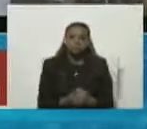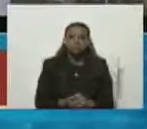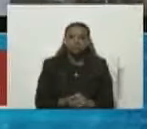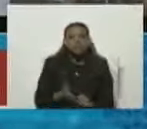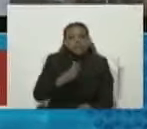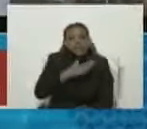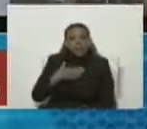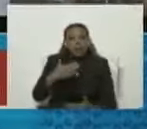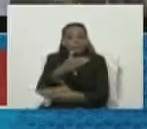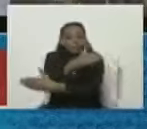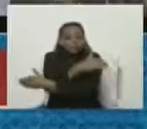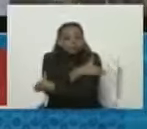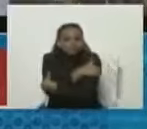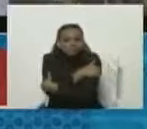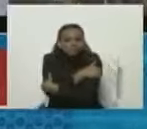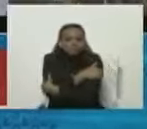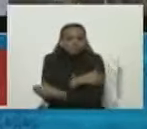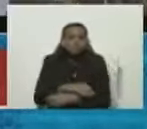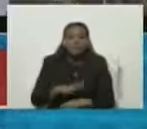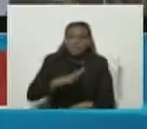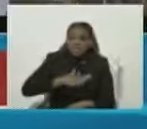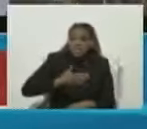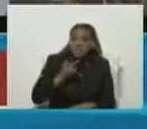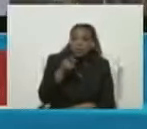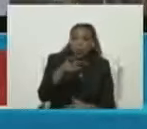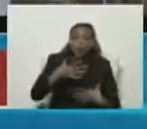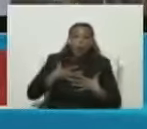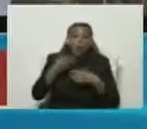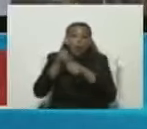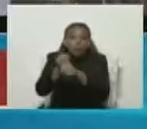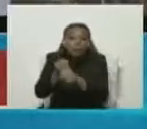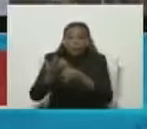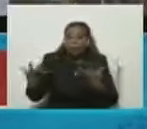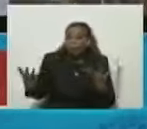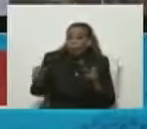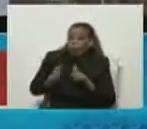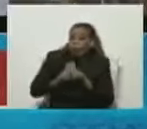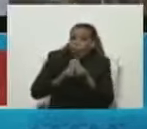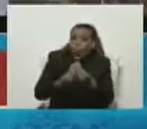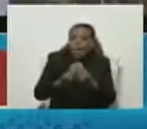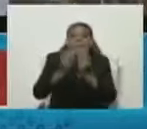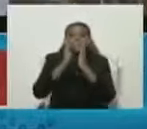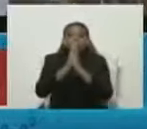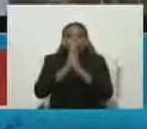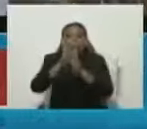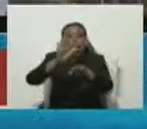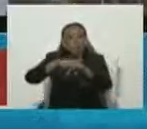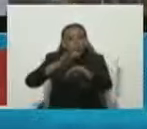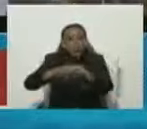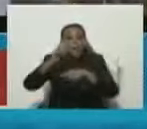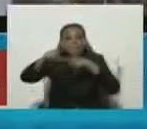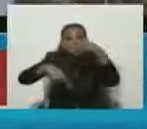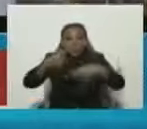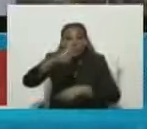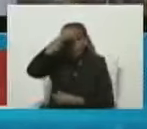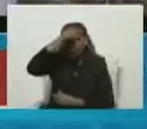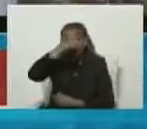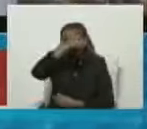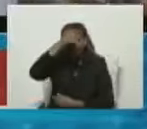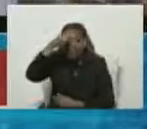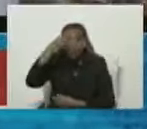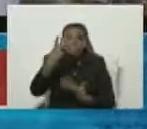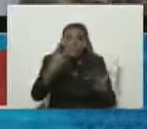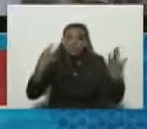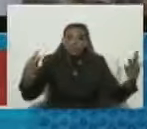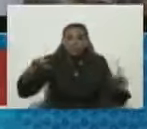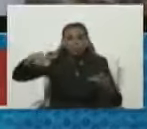quiero su abrazo, quiero su compañía y les pido el próximo domingo el